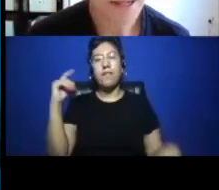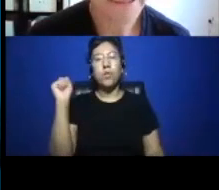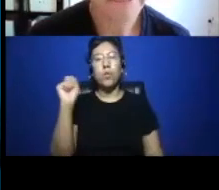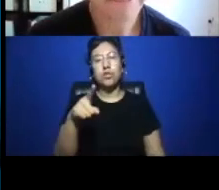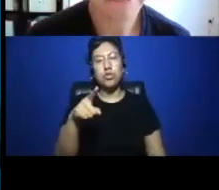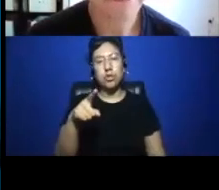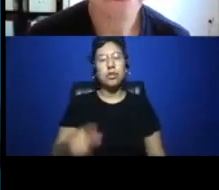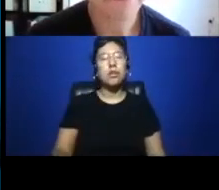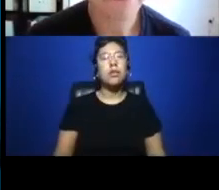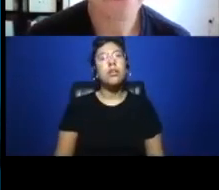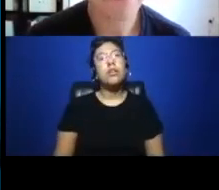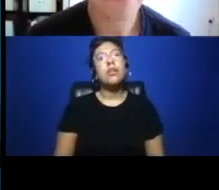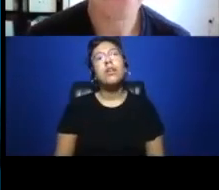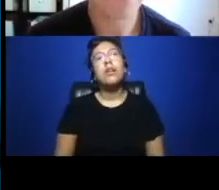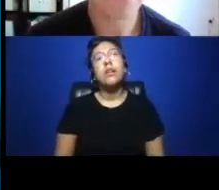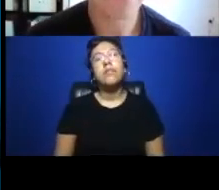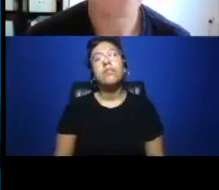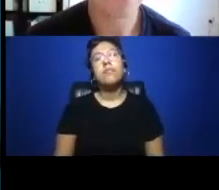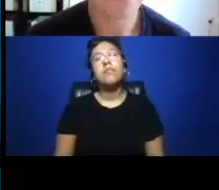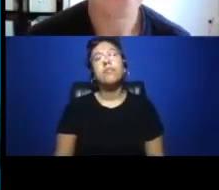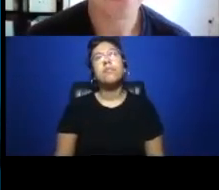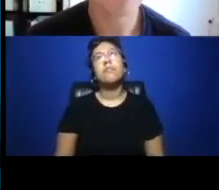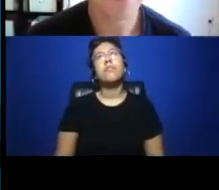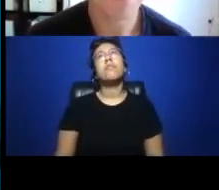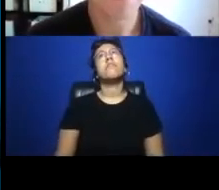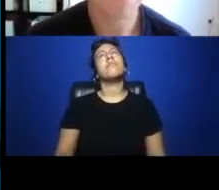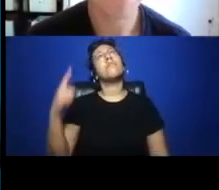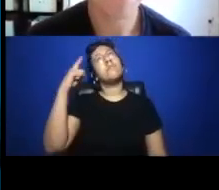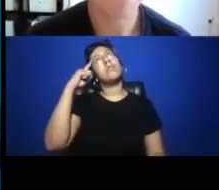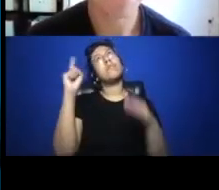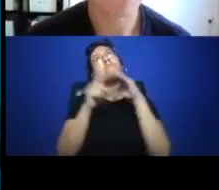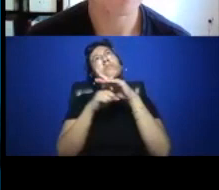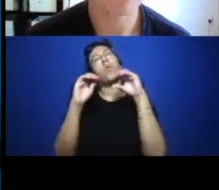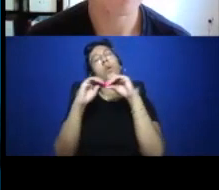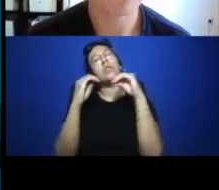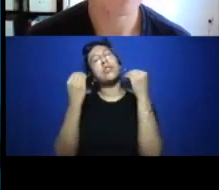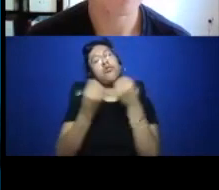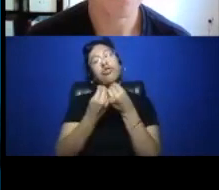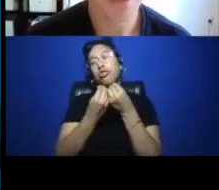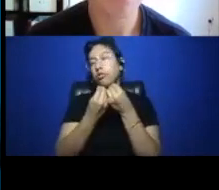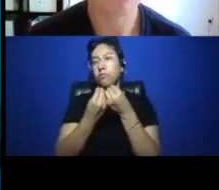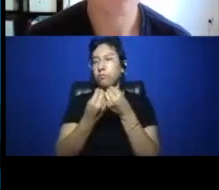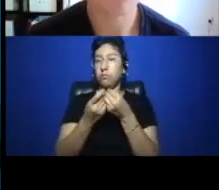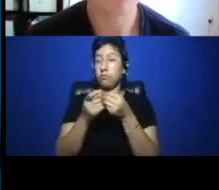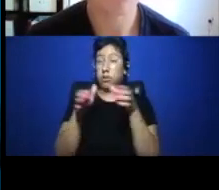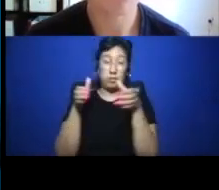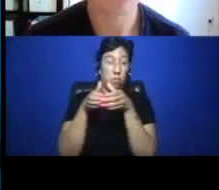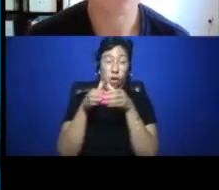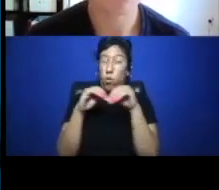Yo tengo una pregunta sobre eso. Estoy pensando con una organización con quien trabajamos, que son bien